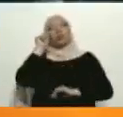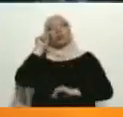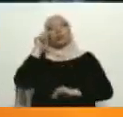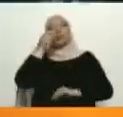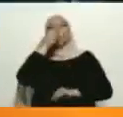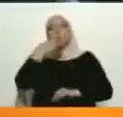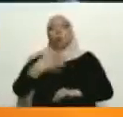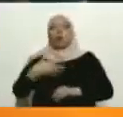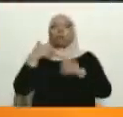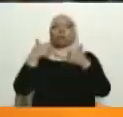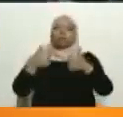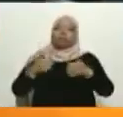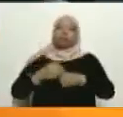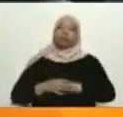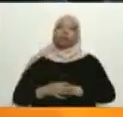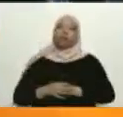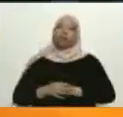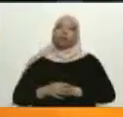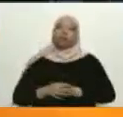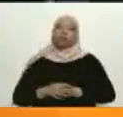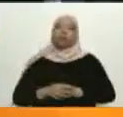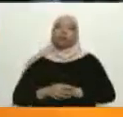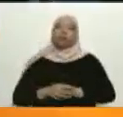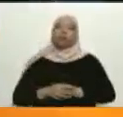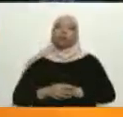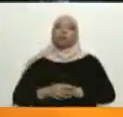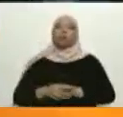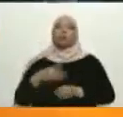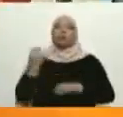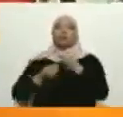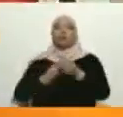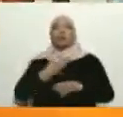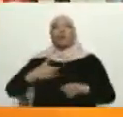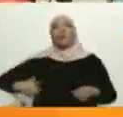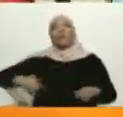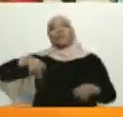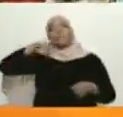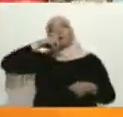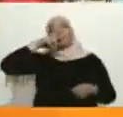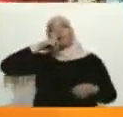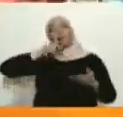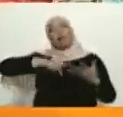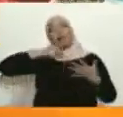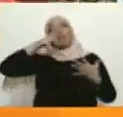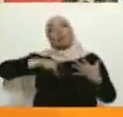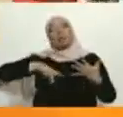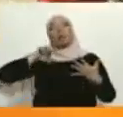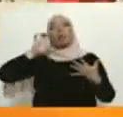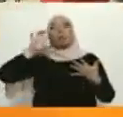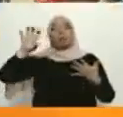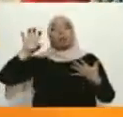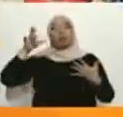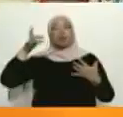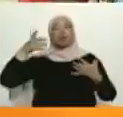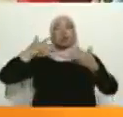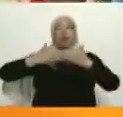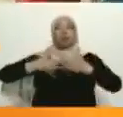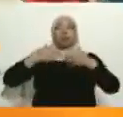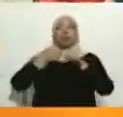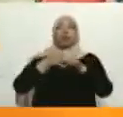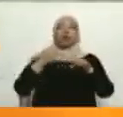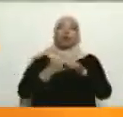potencial somos según los lineamientos de nuestro presidente así está establecido en el plan de la patria el motor turismo debe